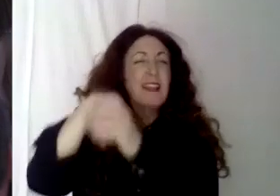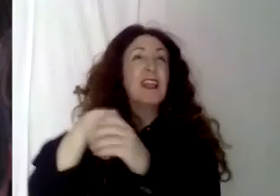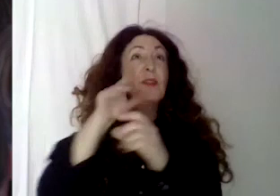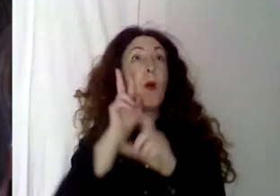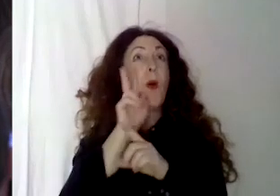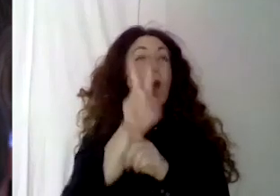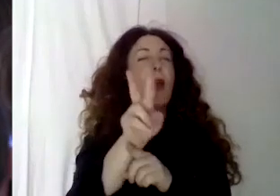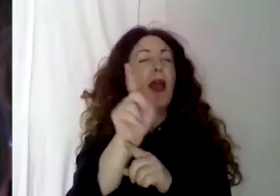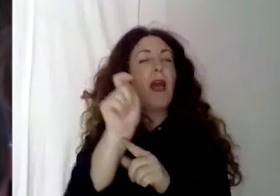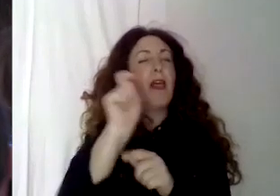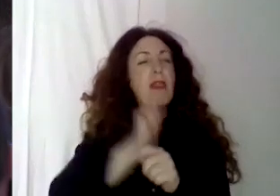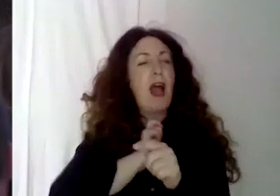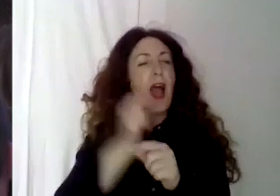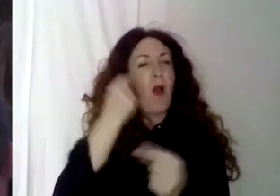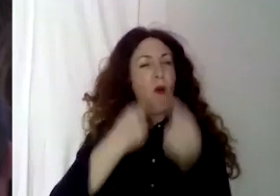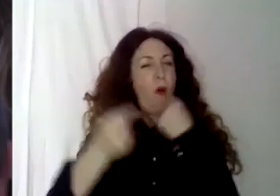ellas. Hoy tenemos